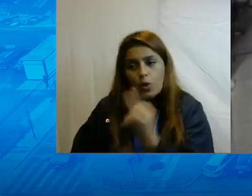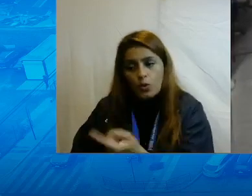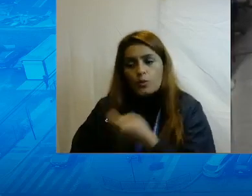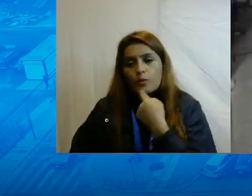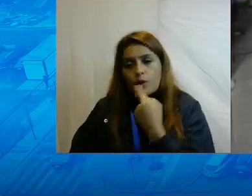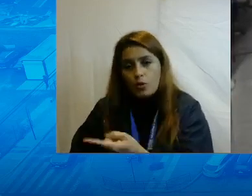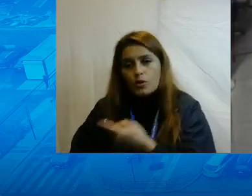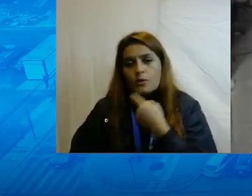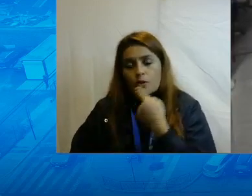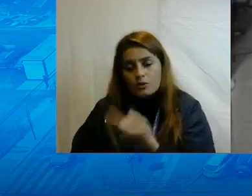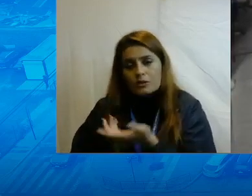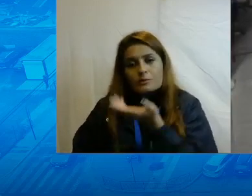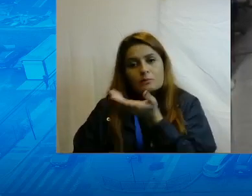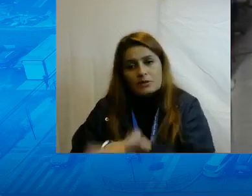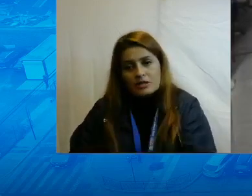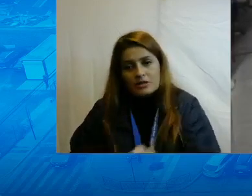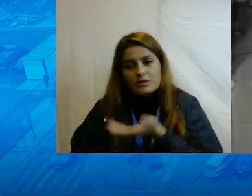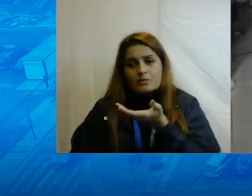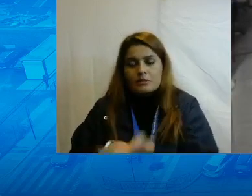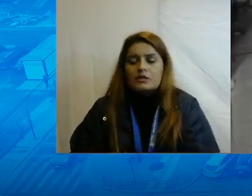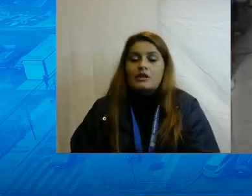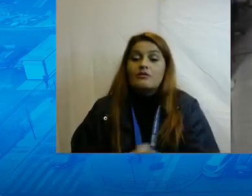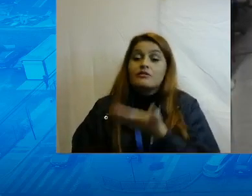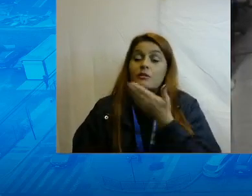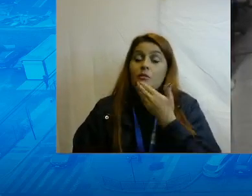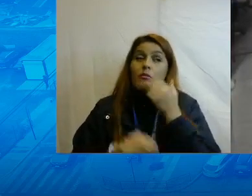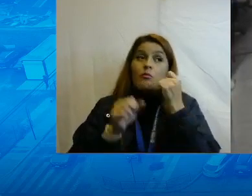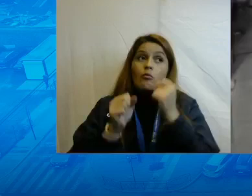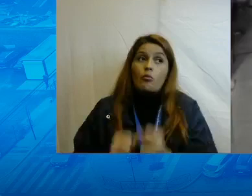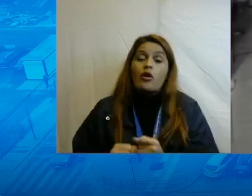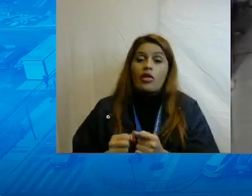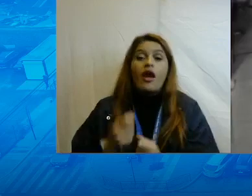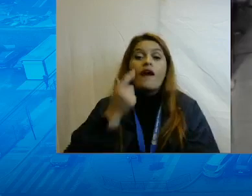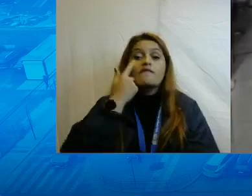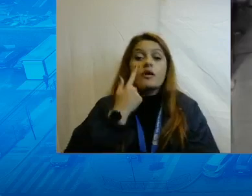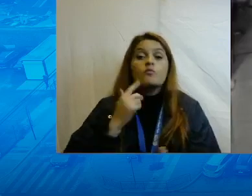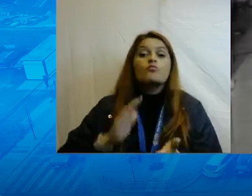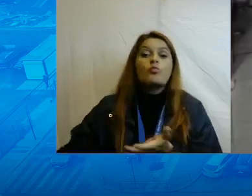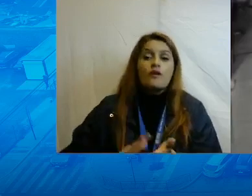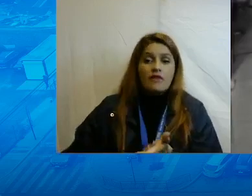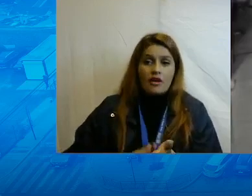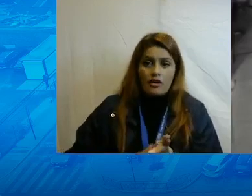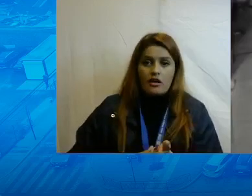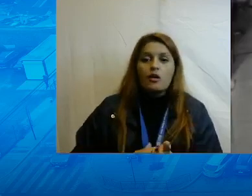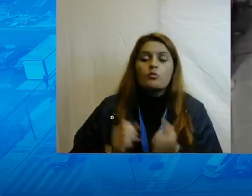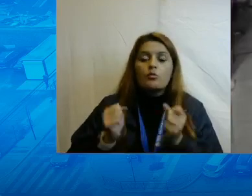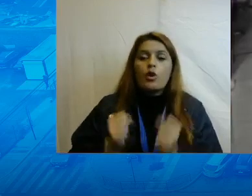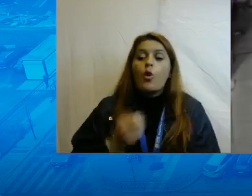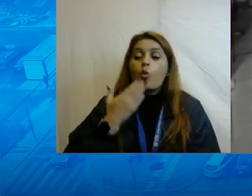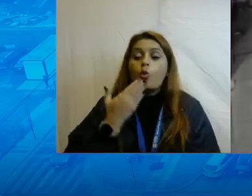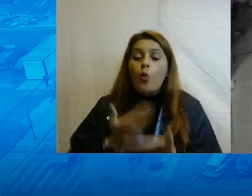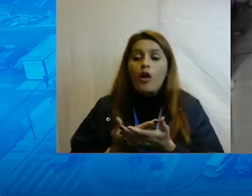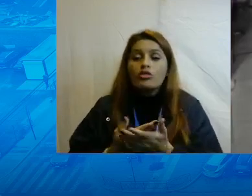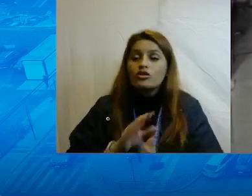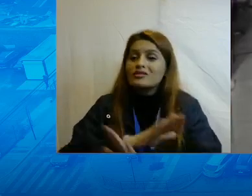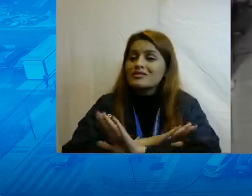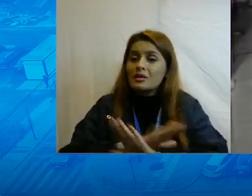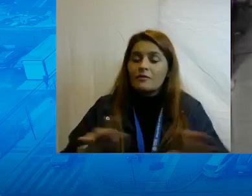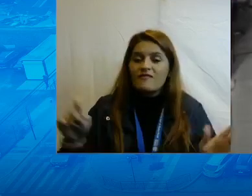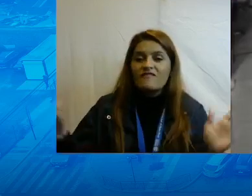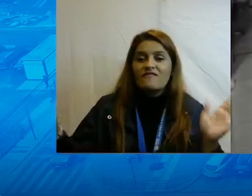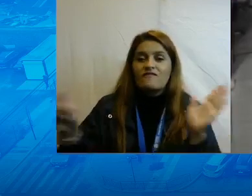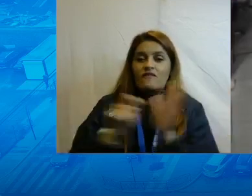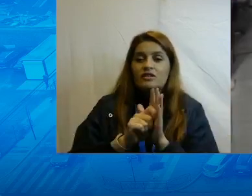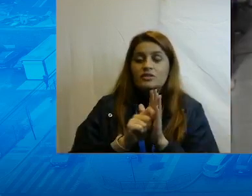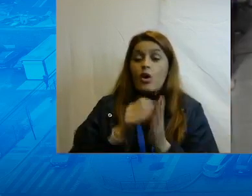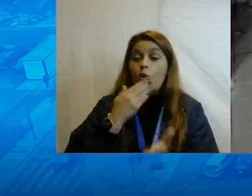preguntando, solicitando, y que también se puedan dar garantías de fechas cuando este proyecto va a terminar. Cuando